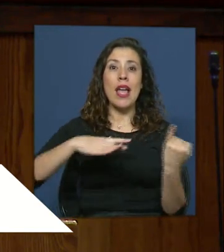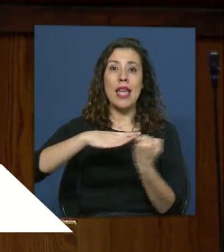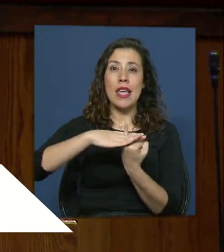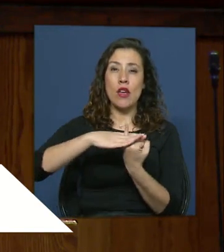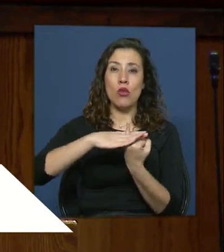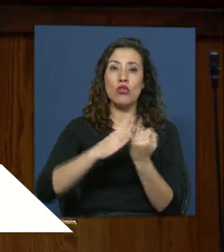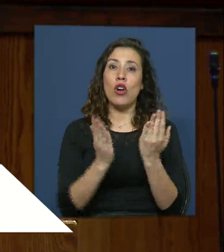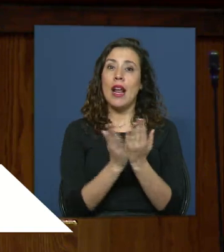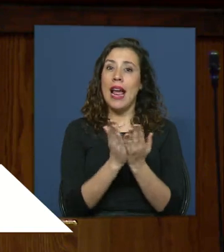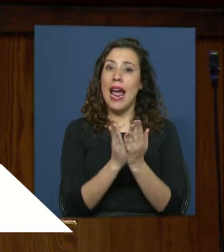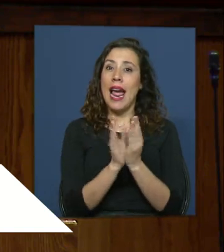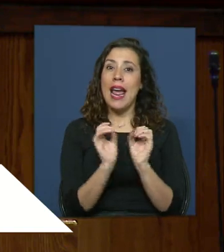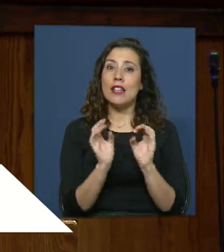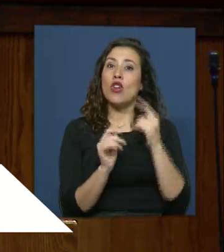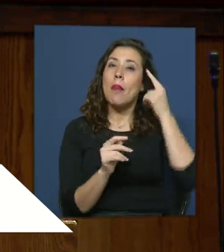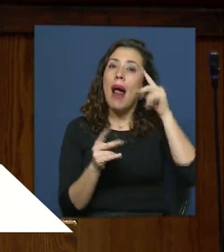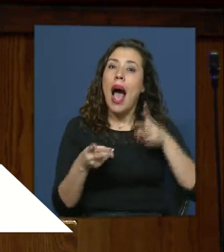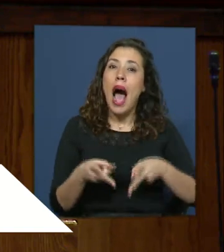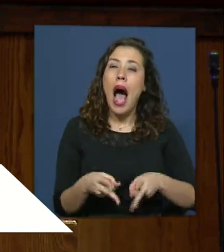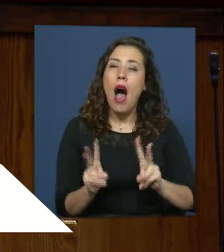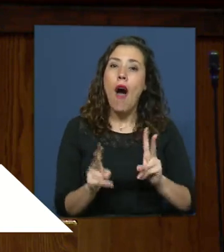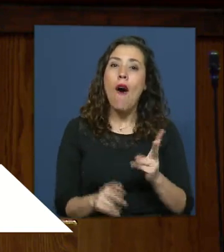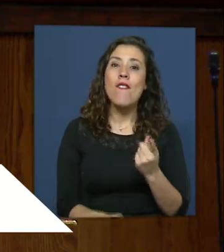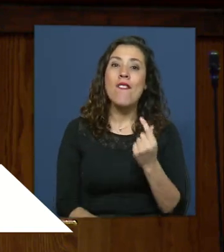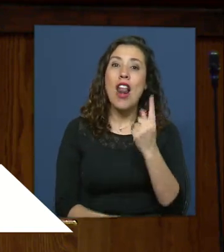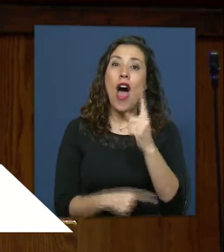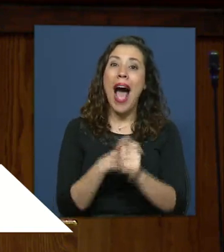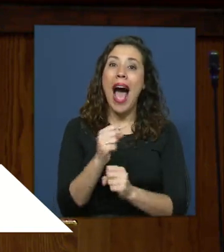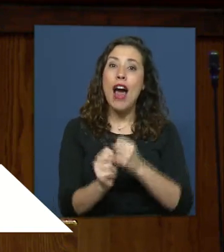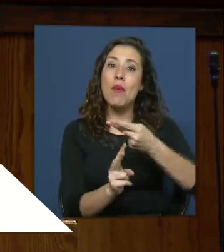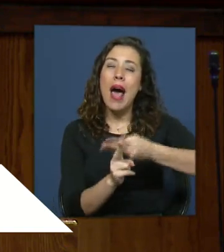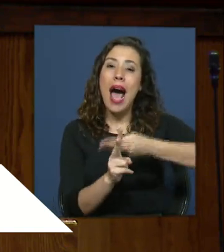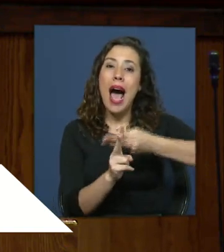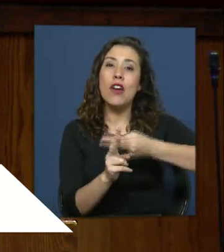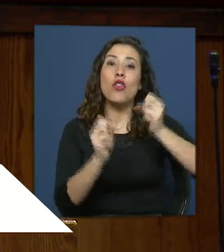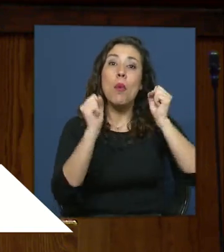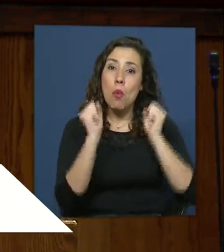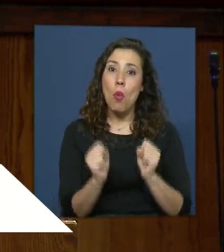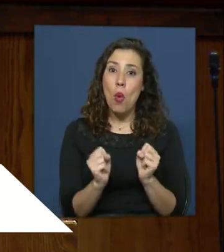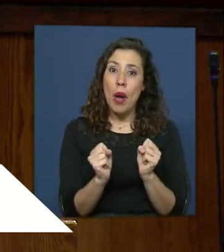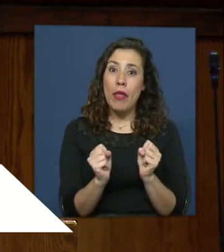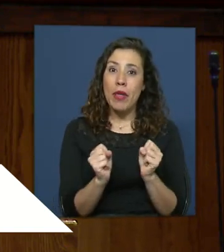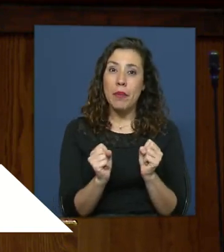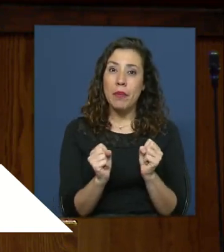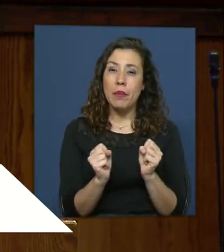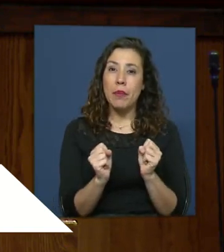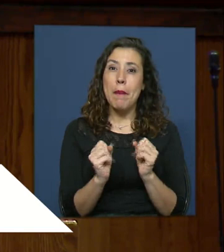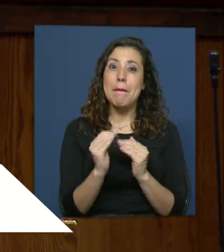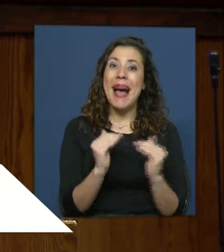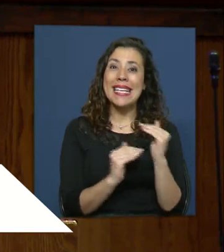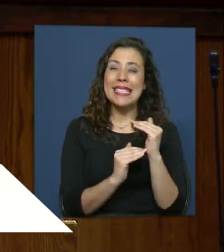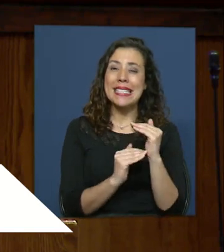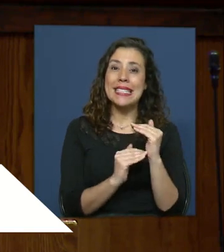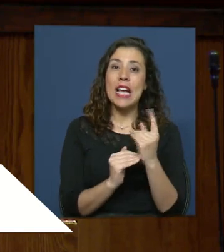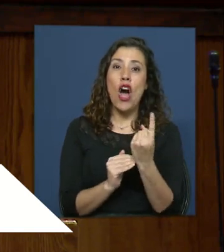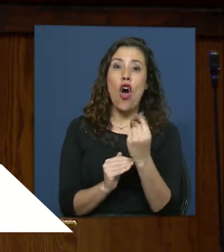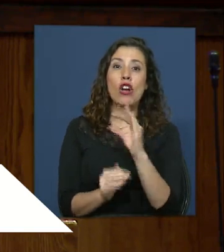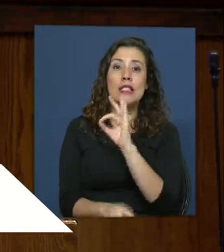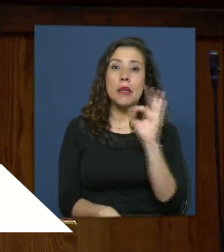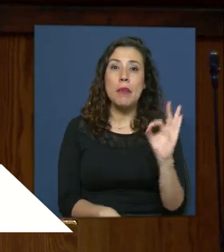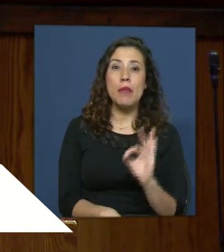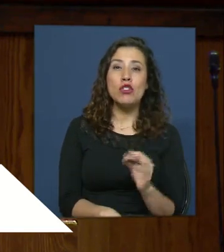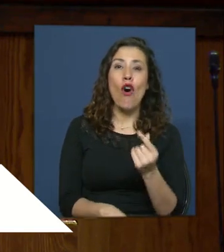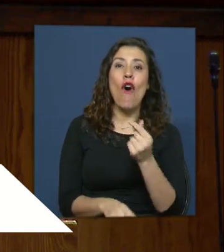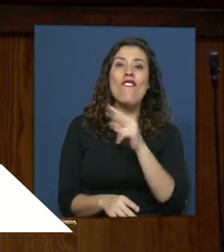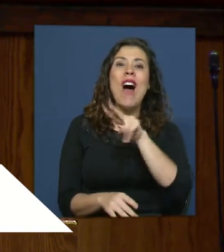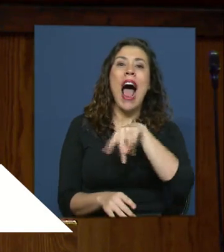Escolar, con objeto de autorizar que el valor anual del arriendo pudiera superar el 11% del